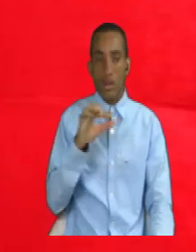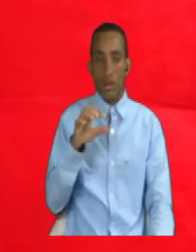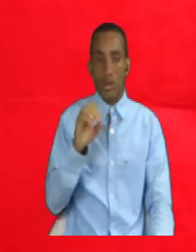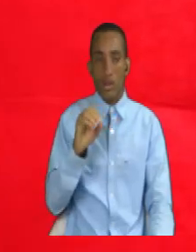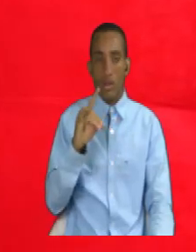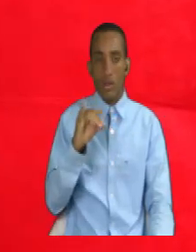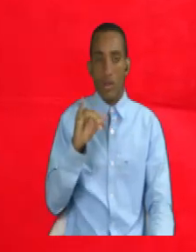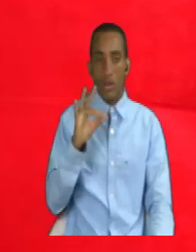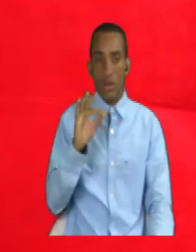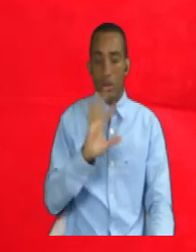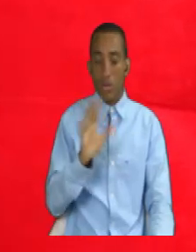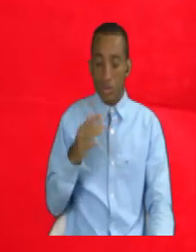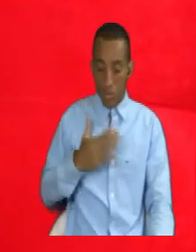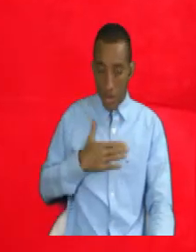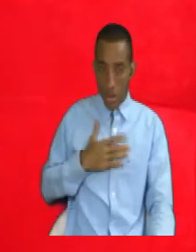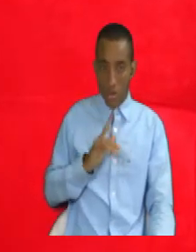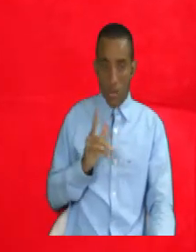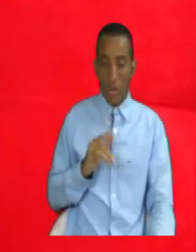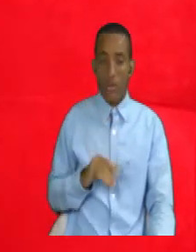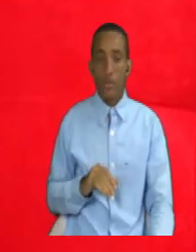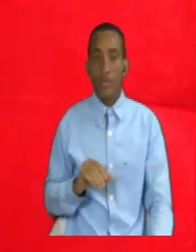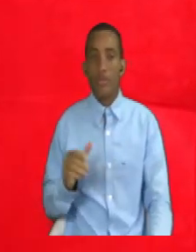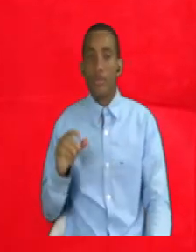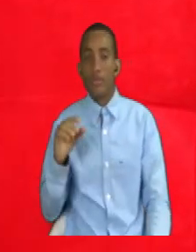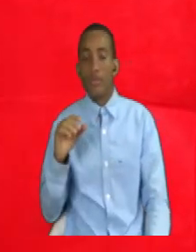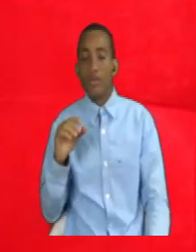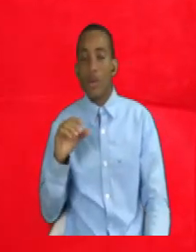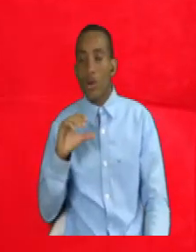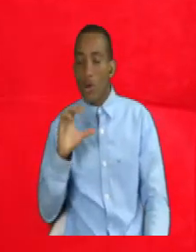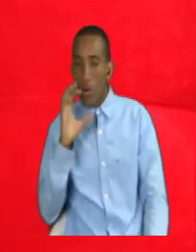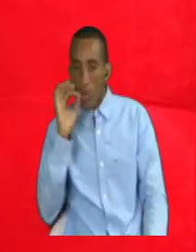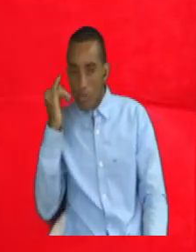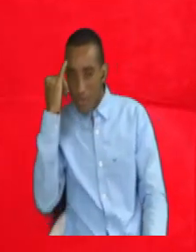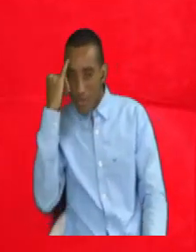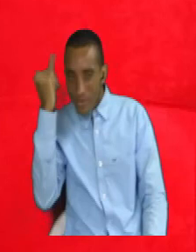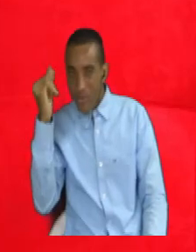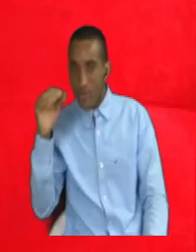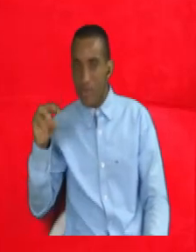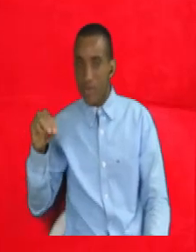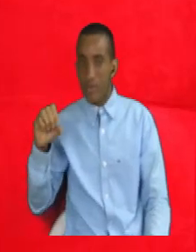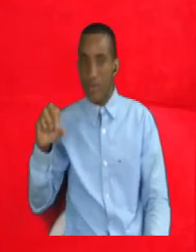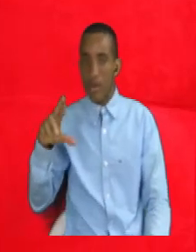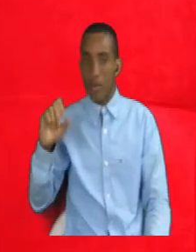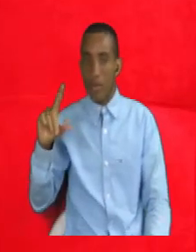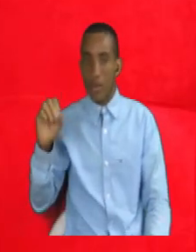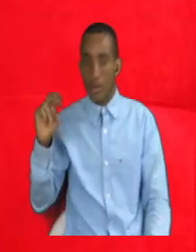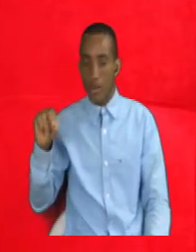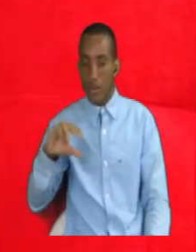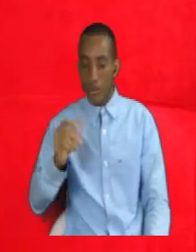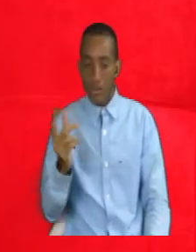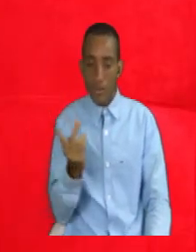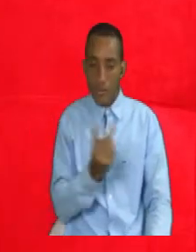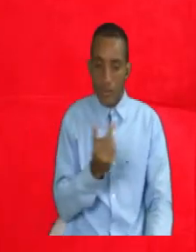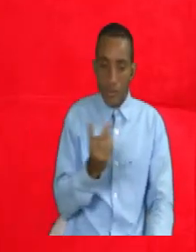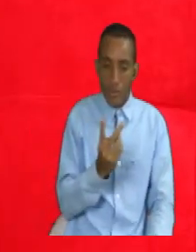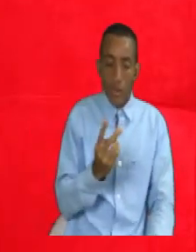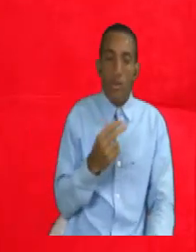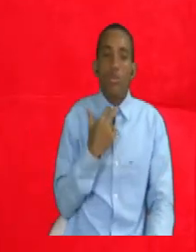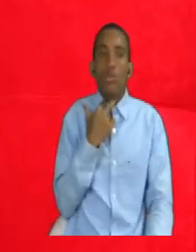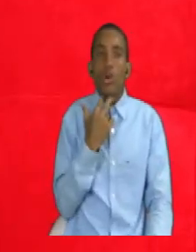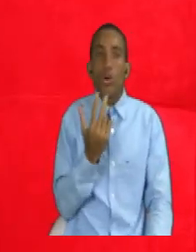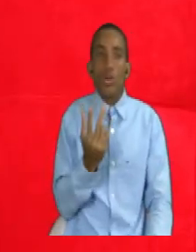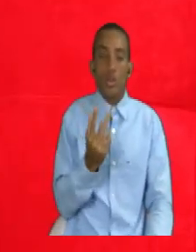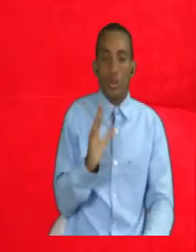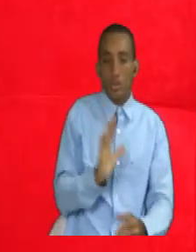solo mía, la canción es de composición de Marlon Ramírez y la hice a dúo con Marlon Ramírez, a dos voces se hizo la